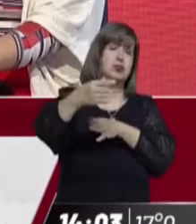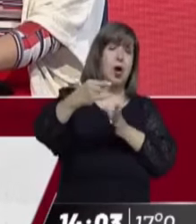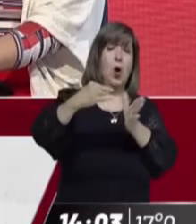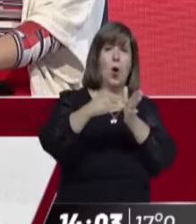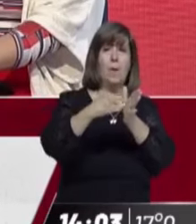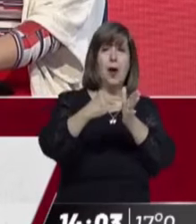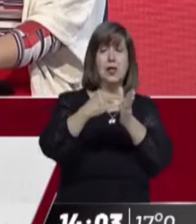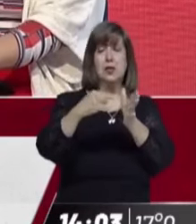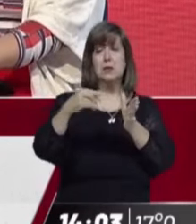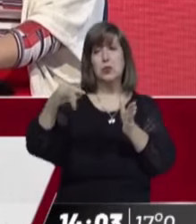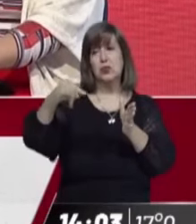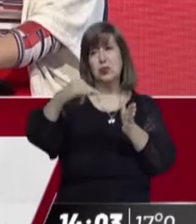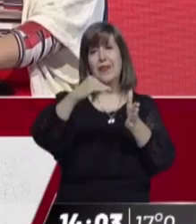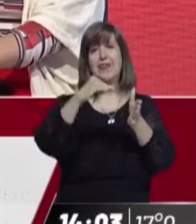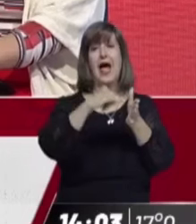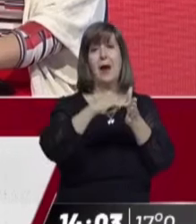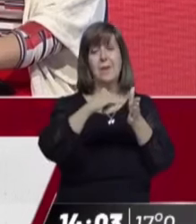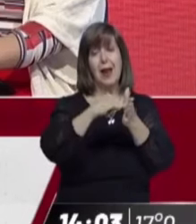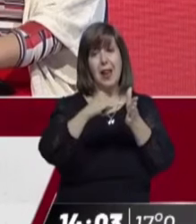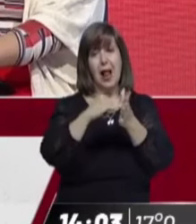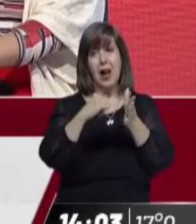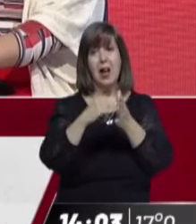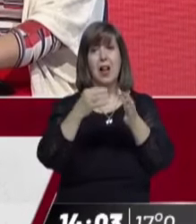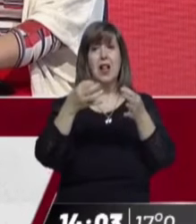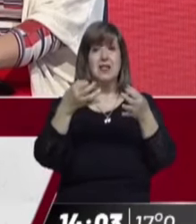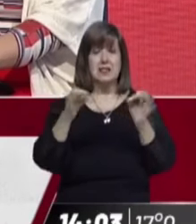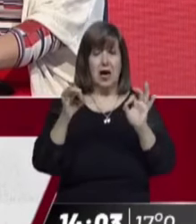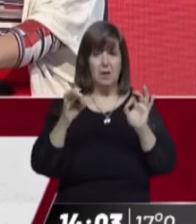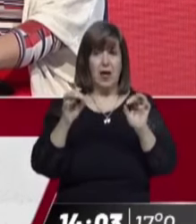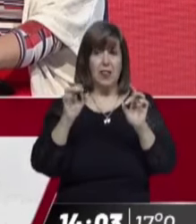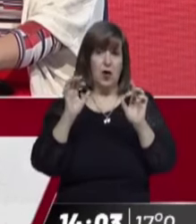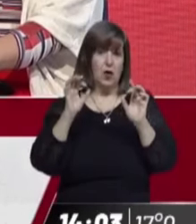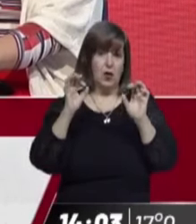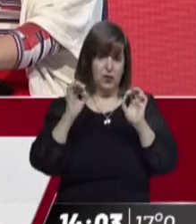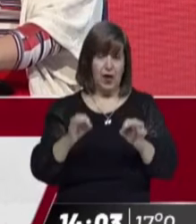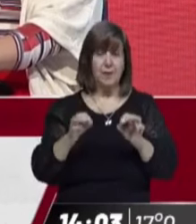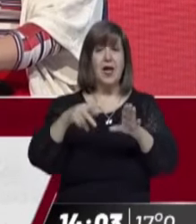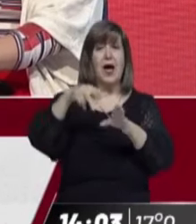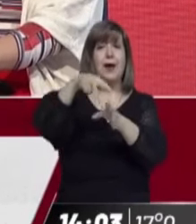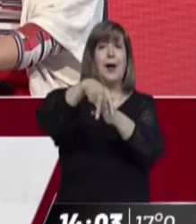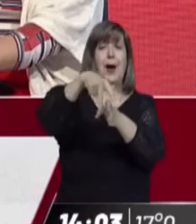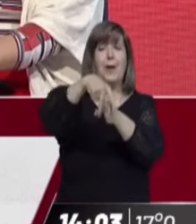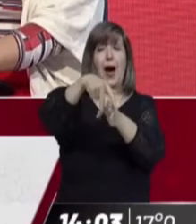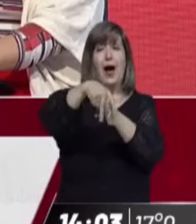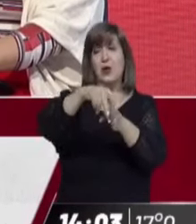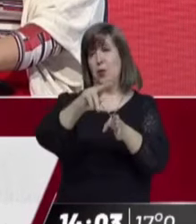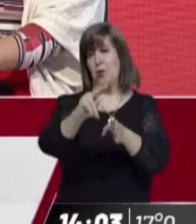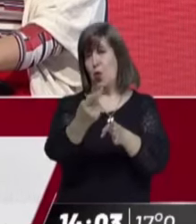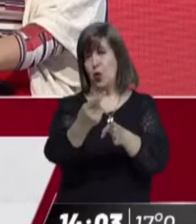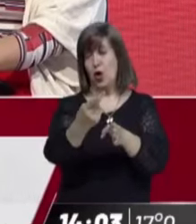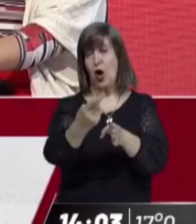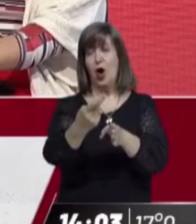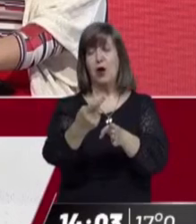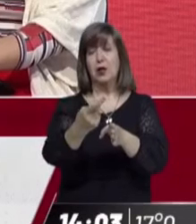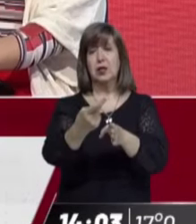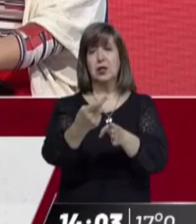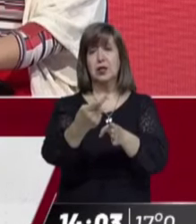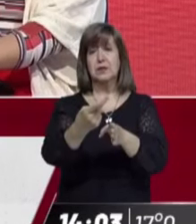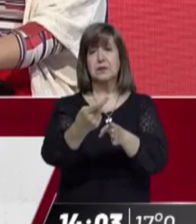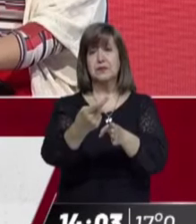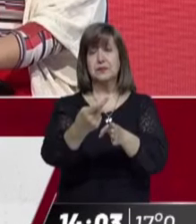que desviar allí porque el caballo, lamentablemente, que había fallecido en el lugar, había quedado en el